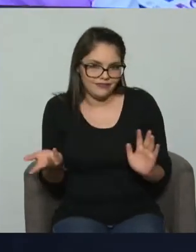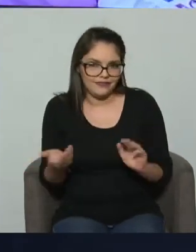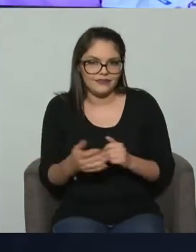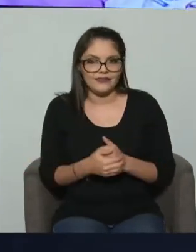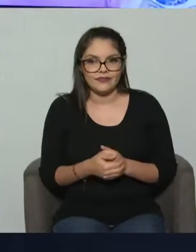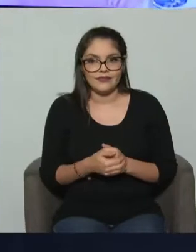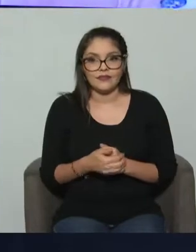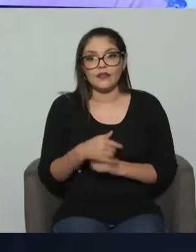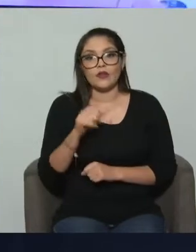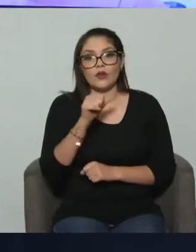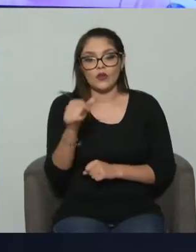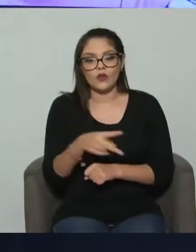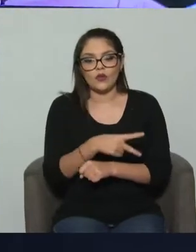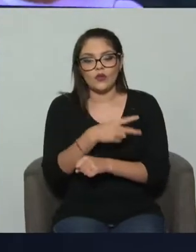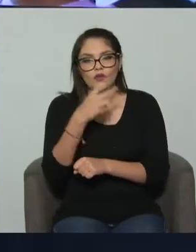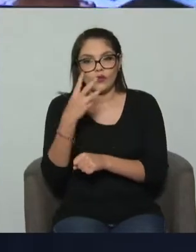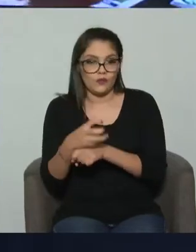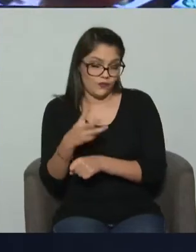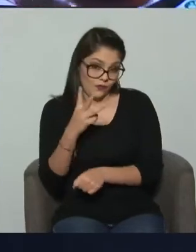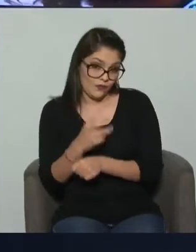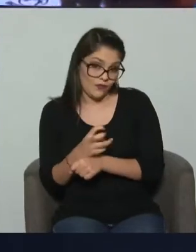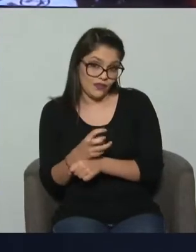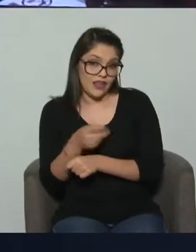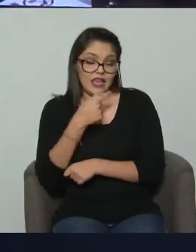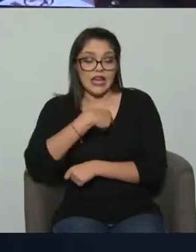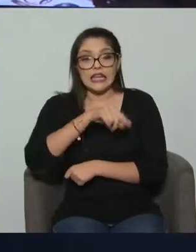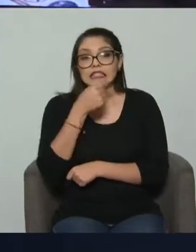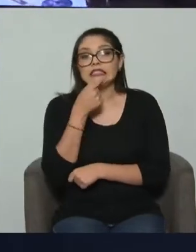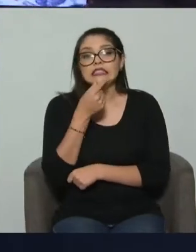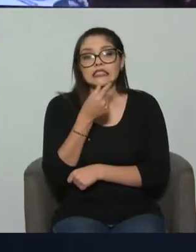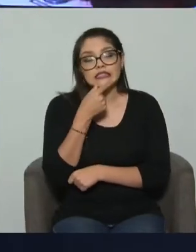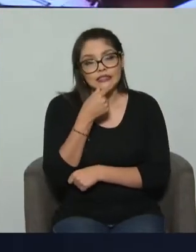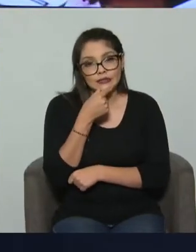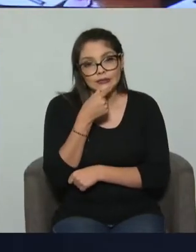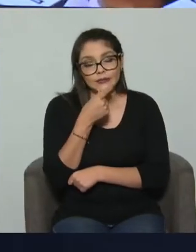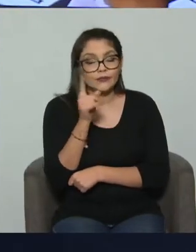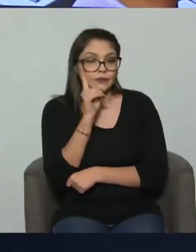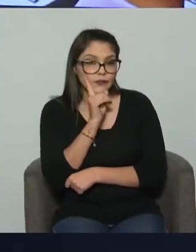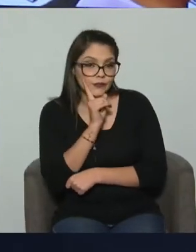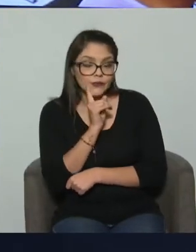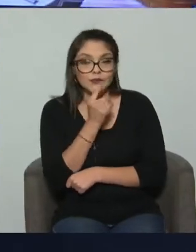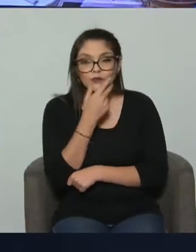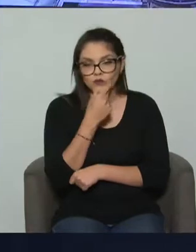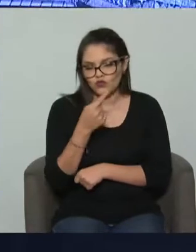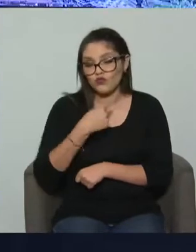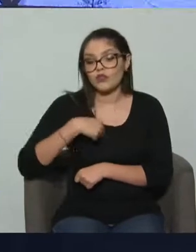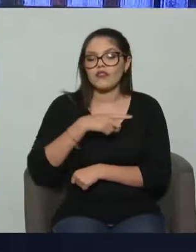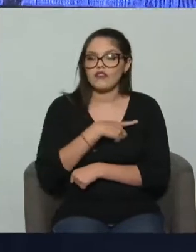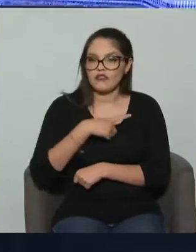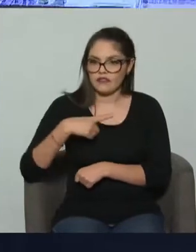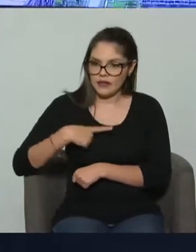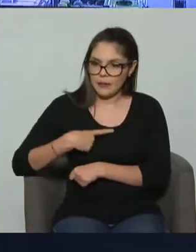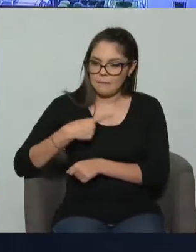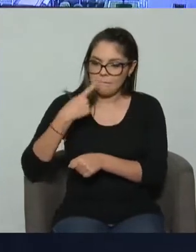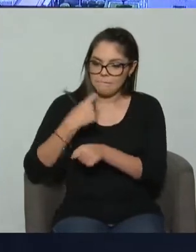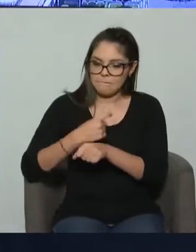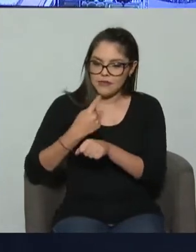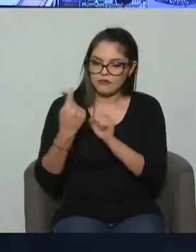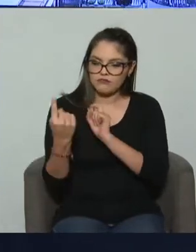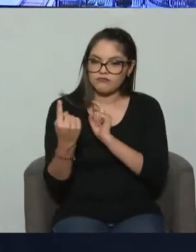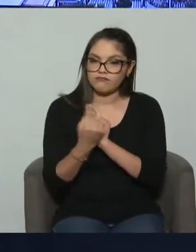casa. Somos papá, mamá, abuelo, abuela, tío, hermana. Somos los primeros responsables